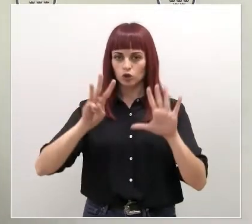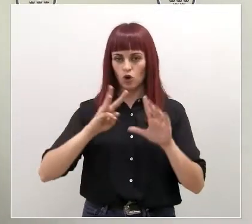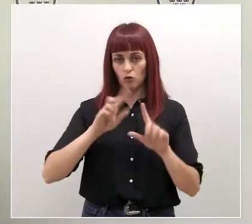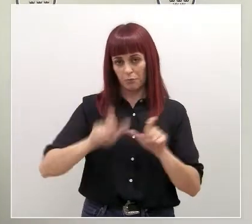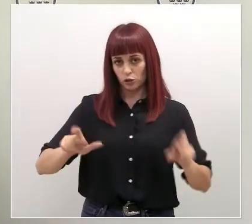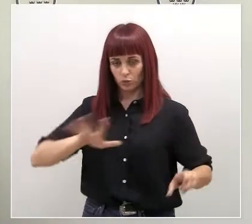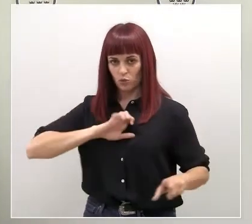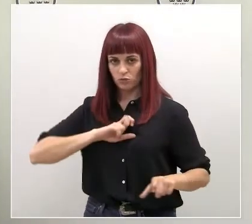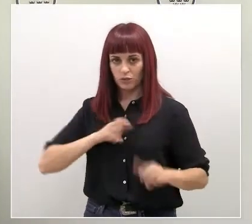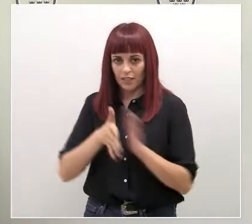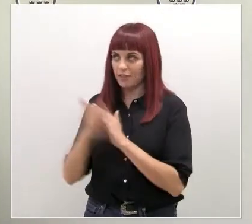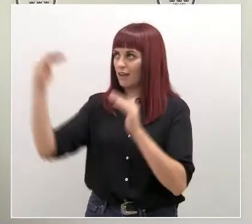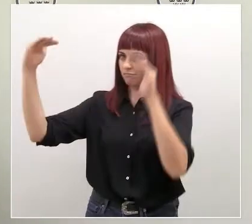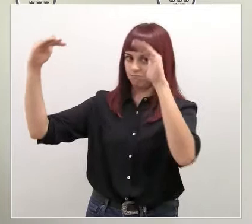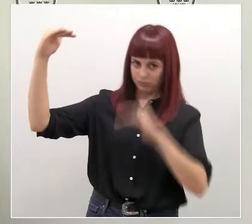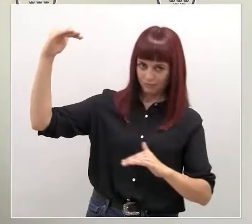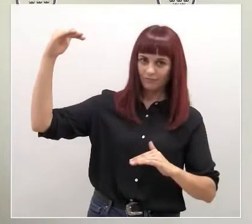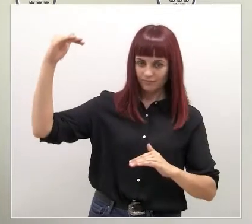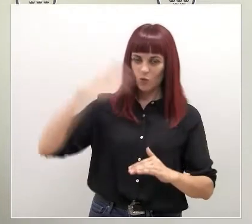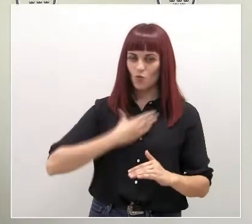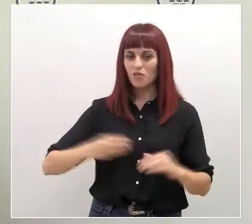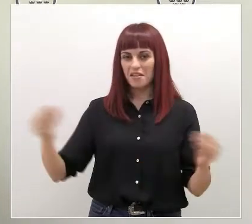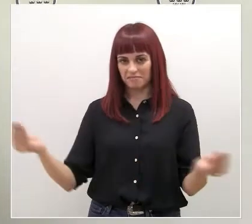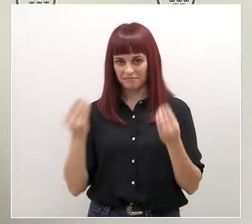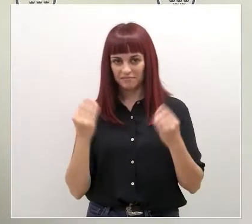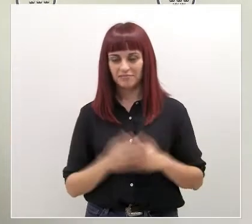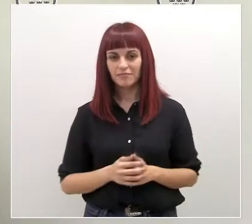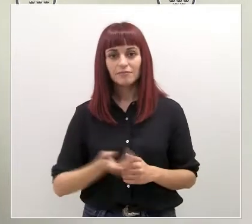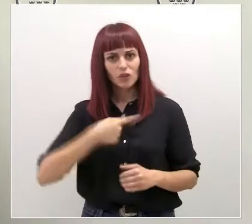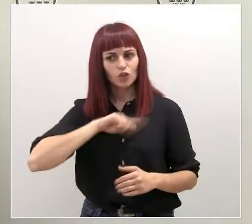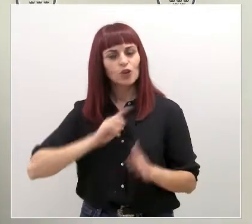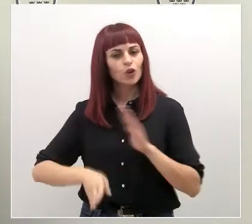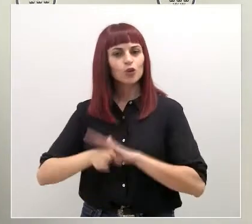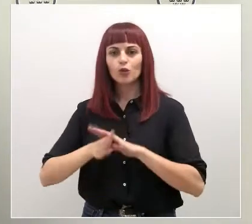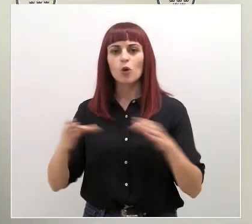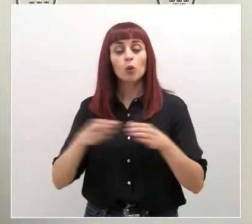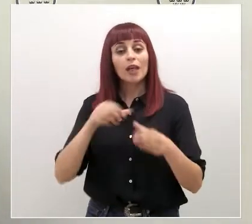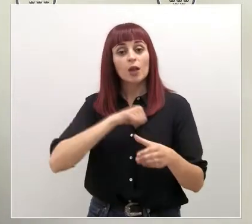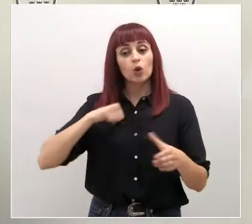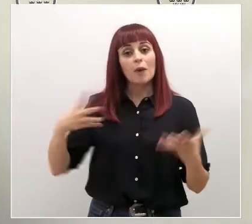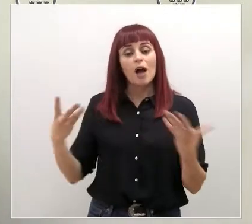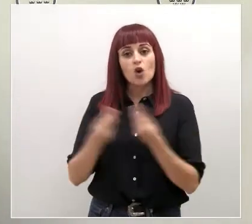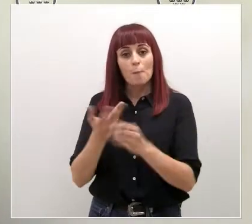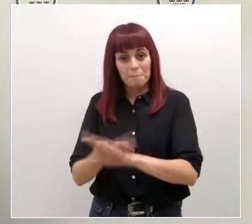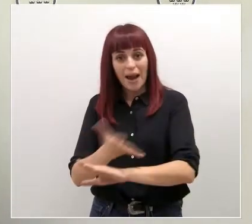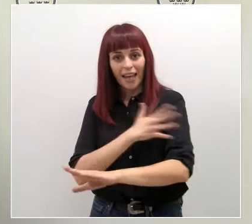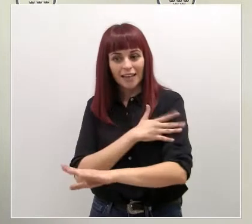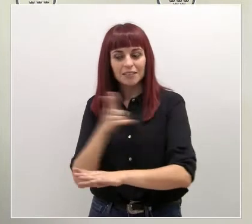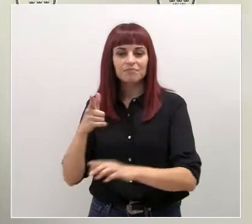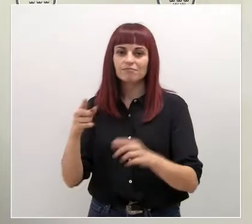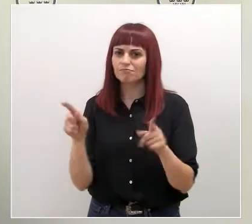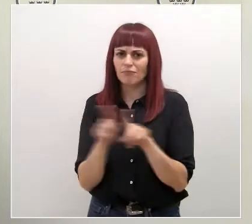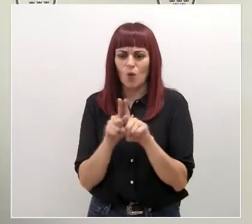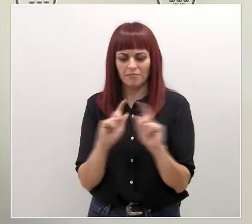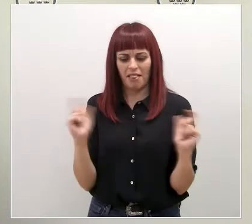por debajo de esa media nacional. Seguimos siendo la comunidad autónoma, junto con Baleares, con el índice más bajo